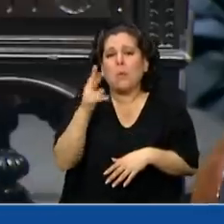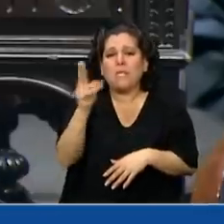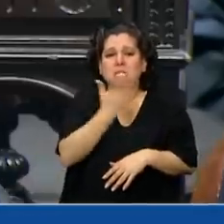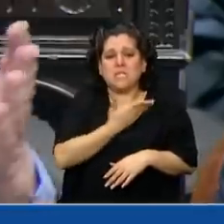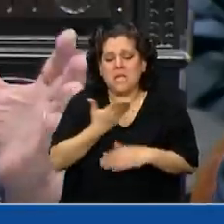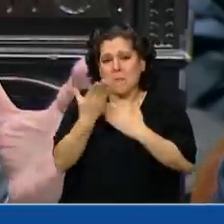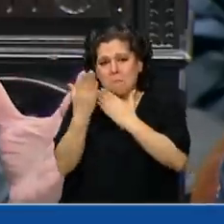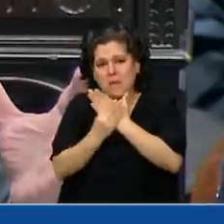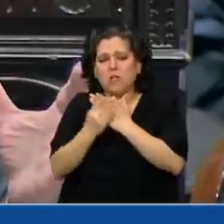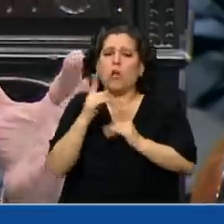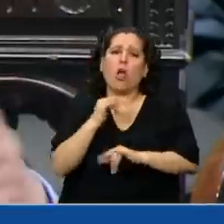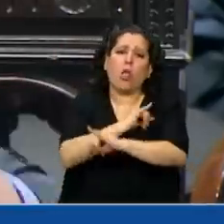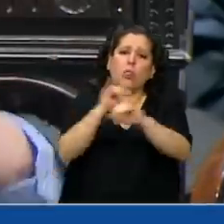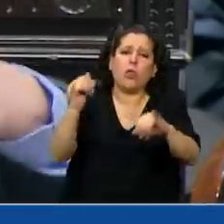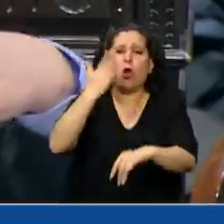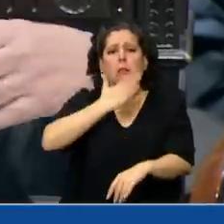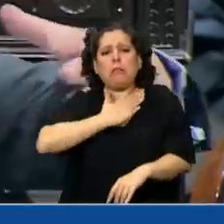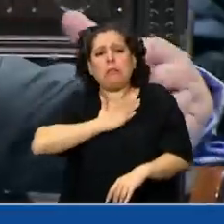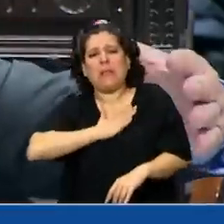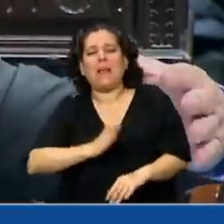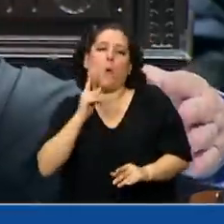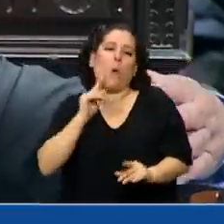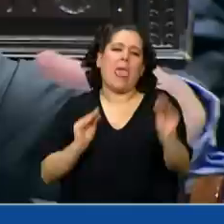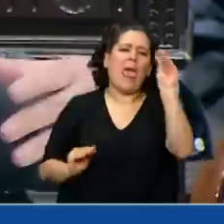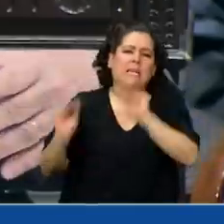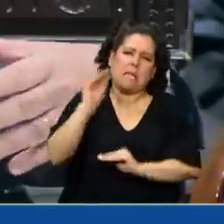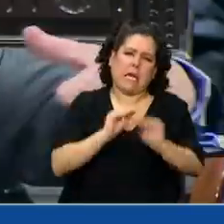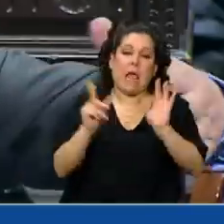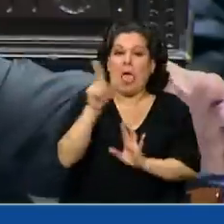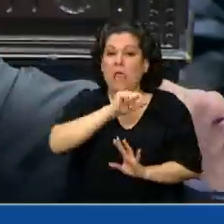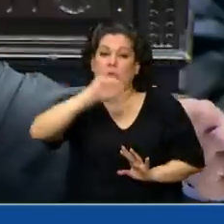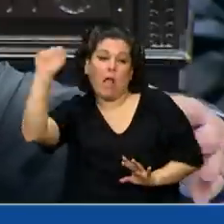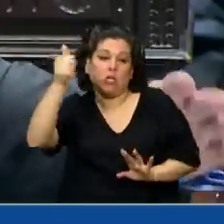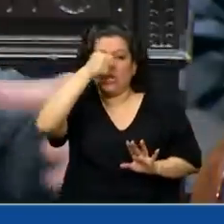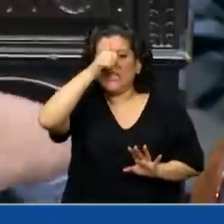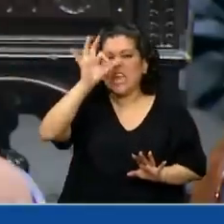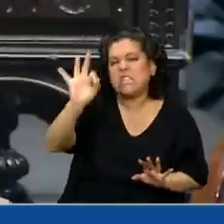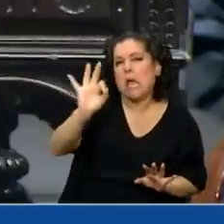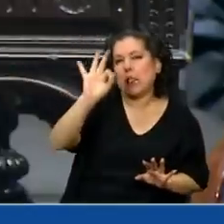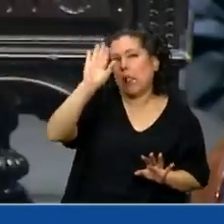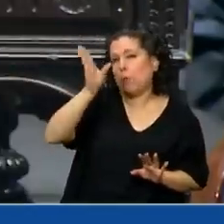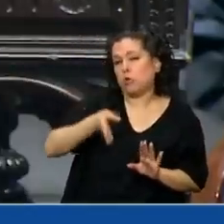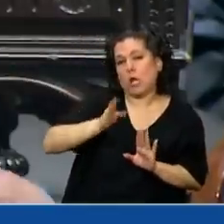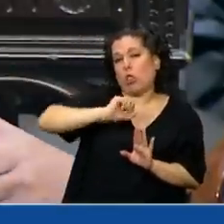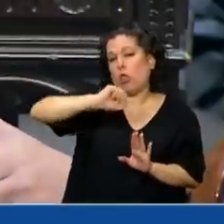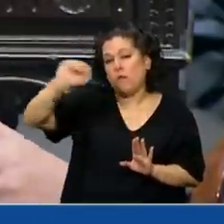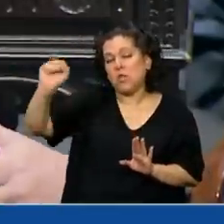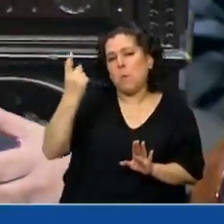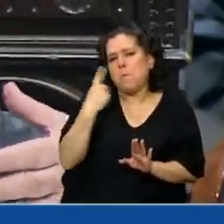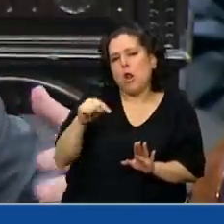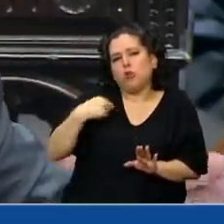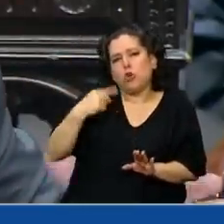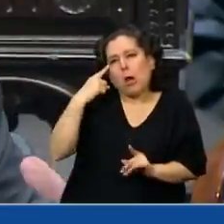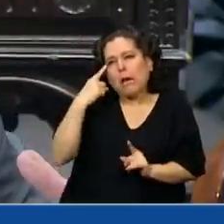miren, tranquilo, voy a exagerar con la inflación, va a ser del 60, pero yo creo que va a ser